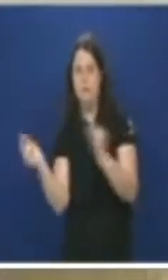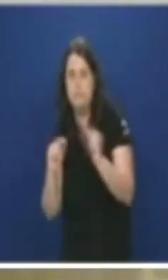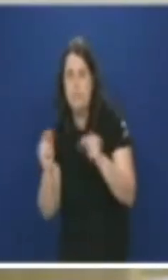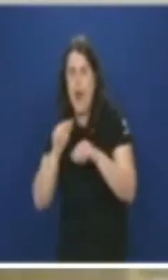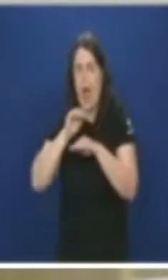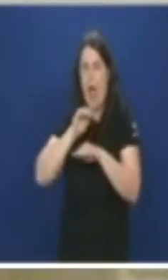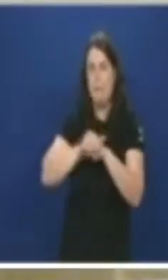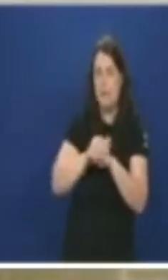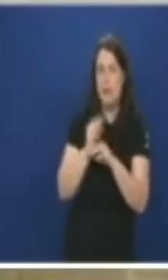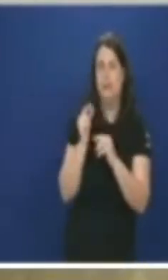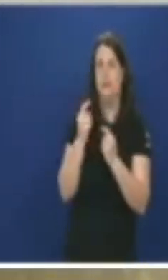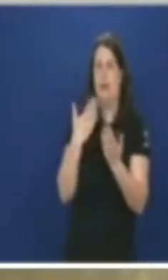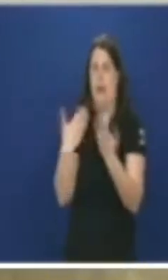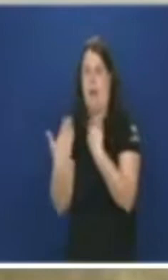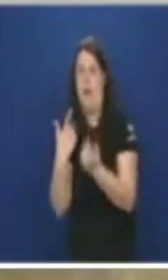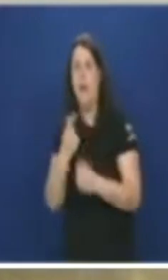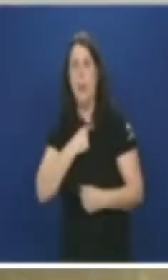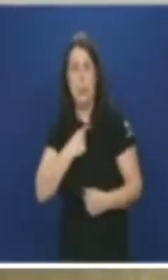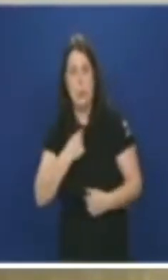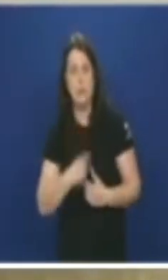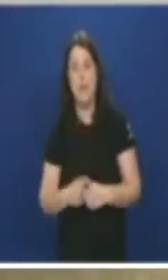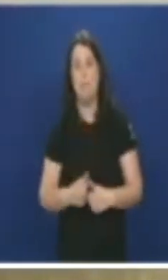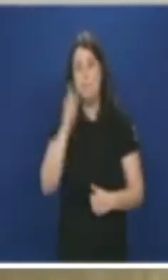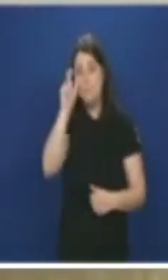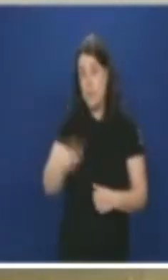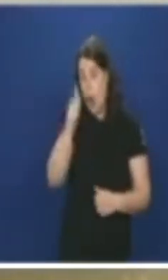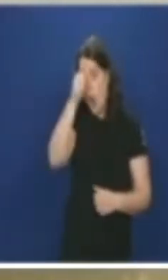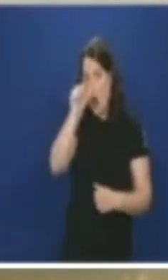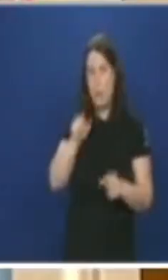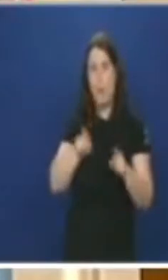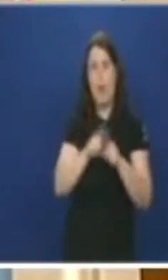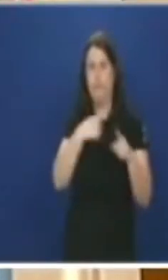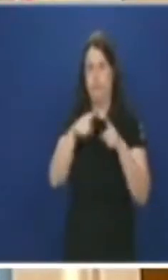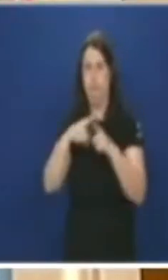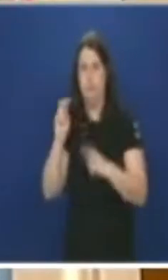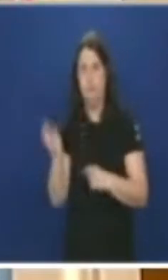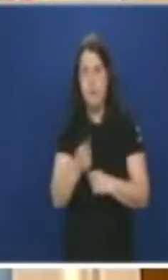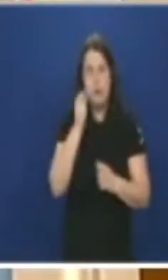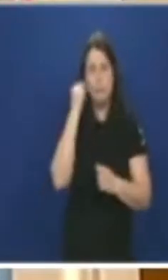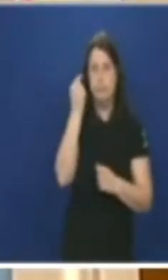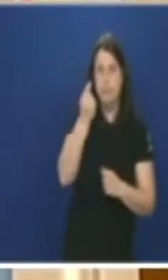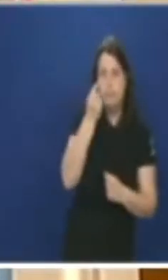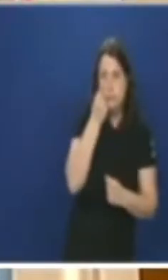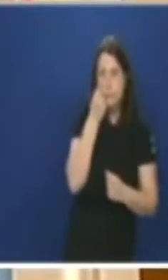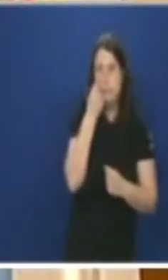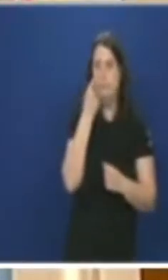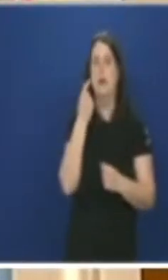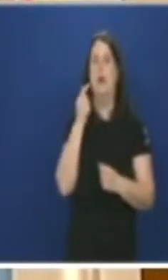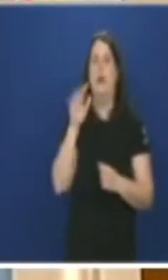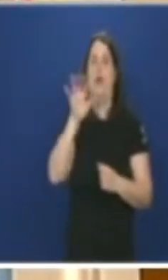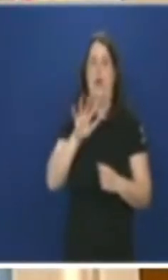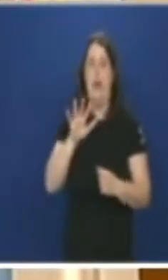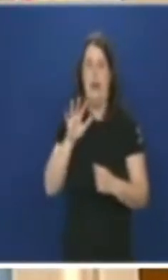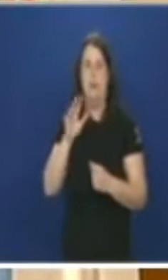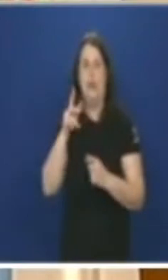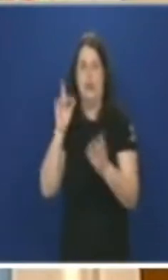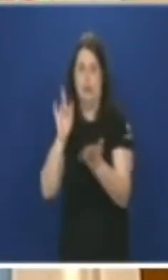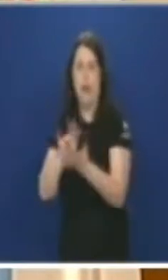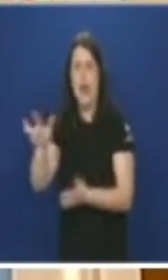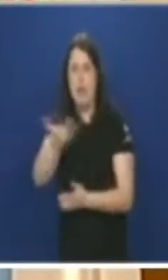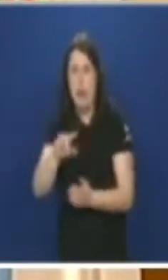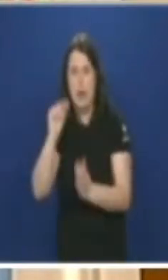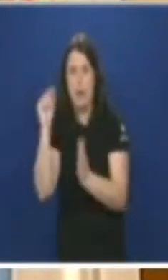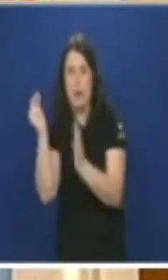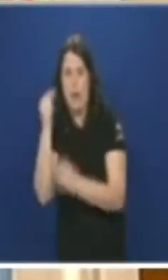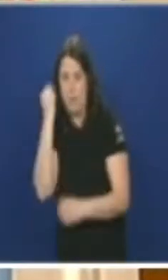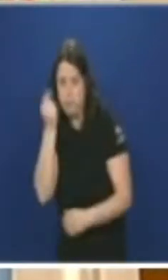dos artistiñas. O Vicente Risco, heterodoxo, descubridor de Tagore na Península Ibérica, entroideiro